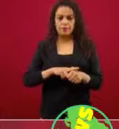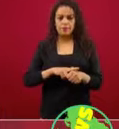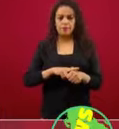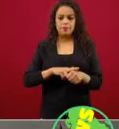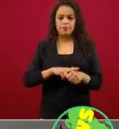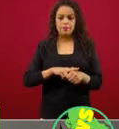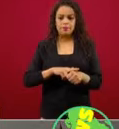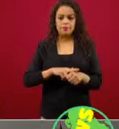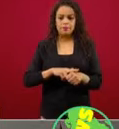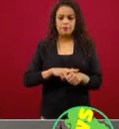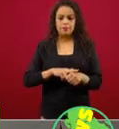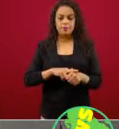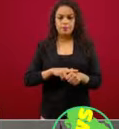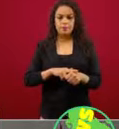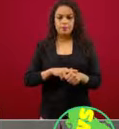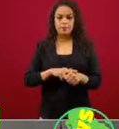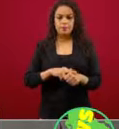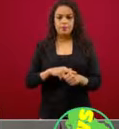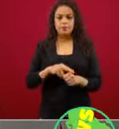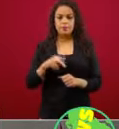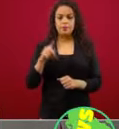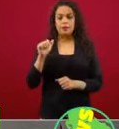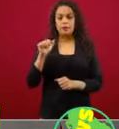Don Rogelio Oscar. No, perdón.